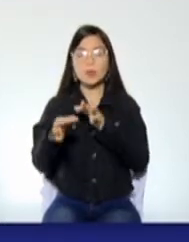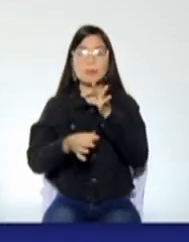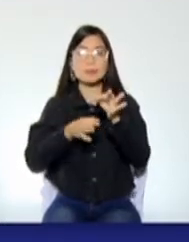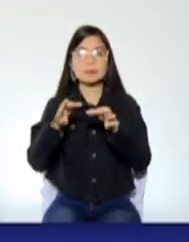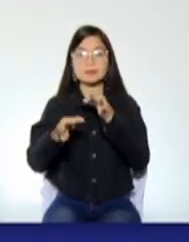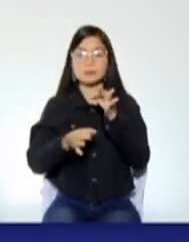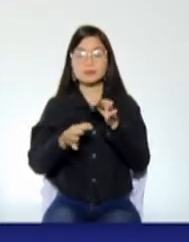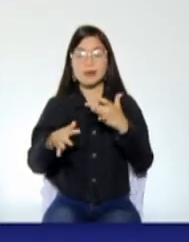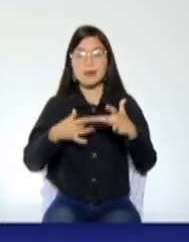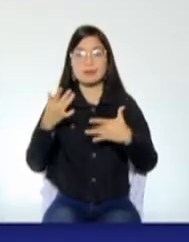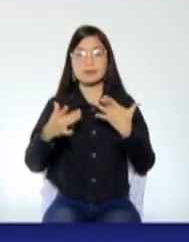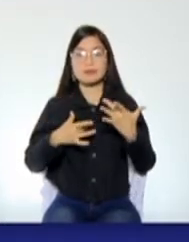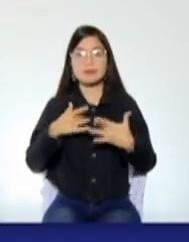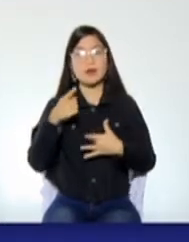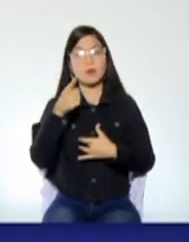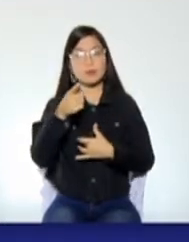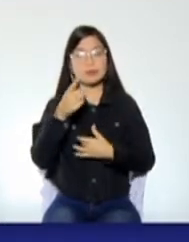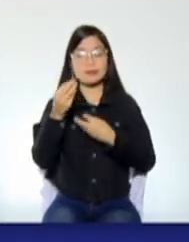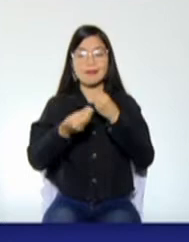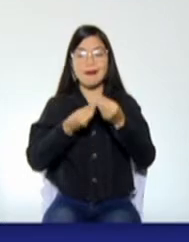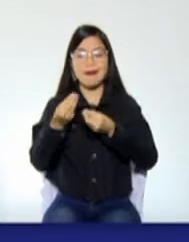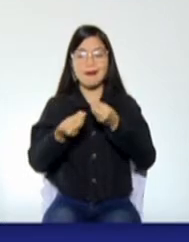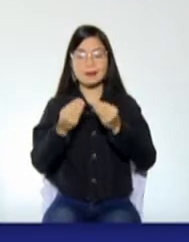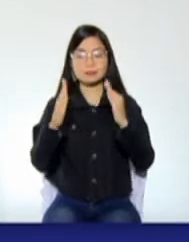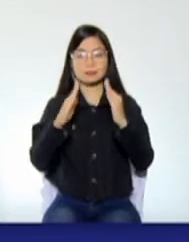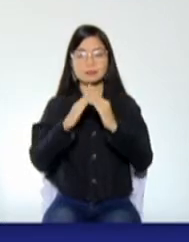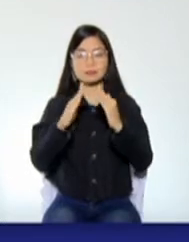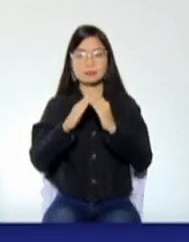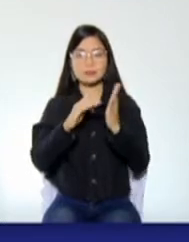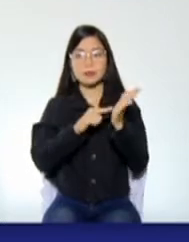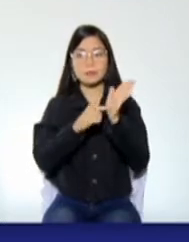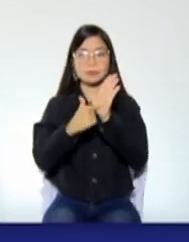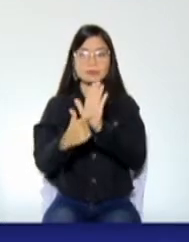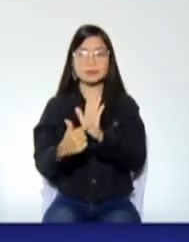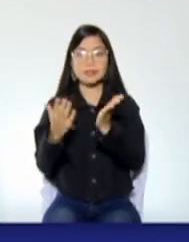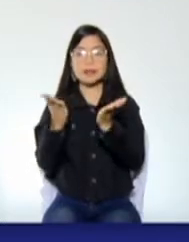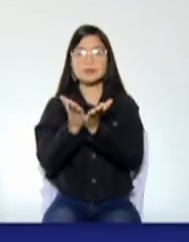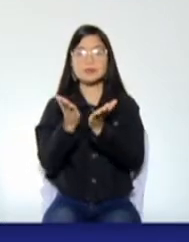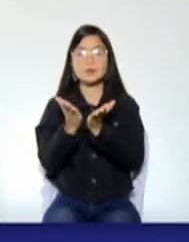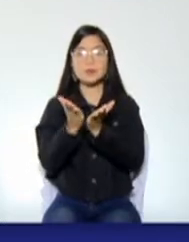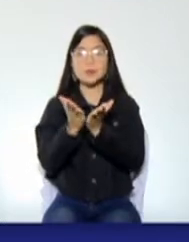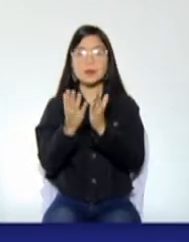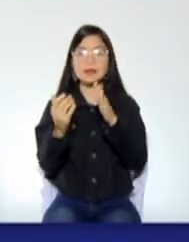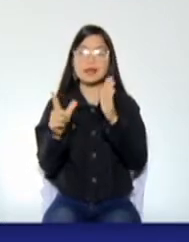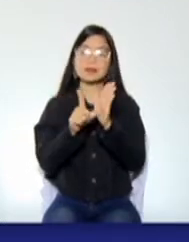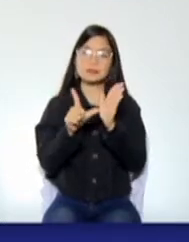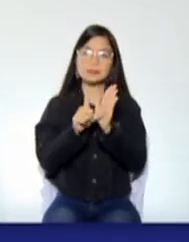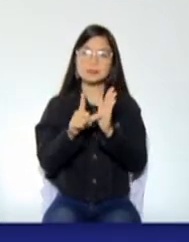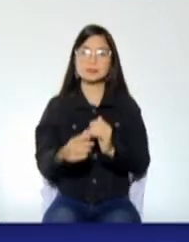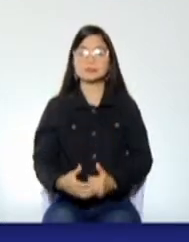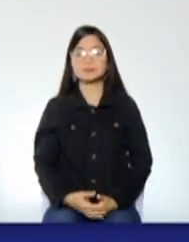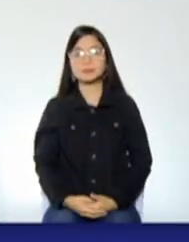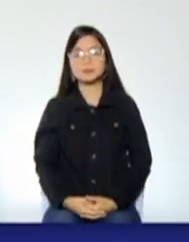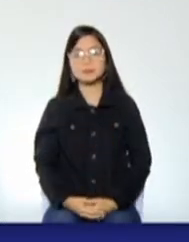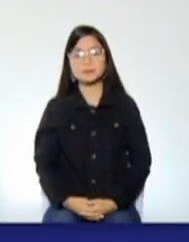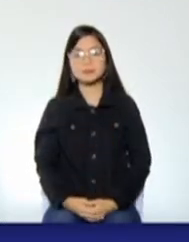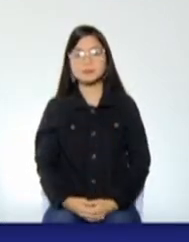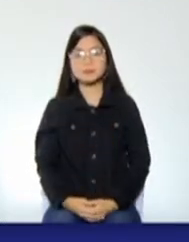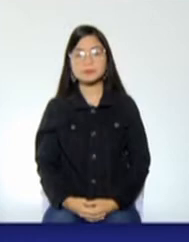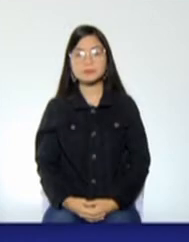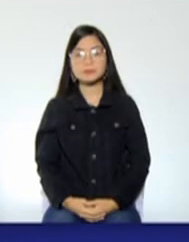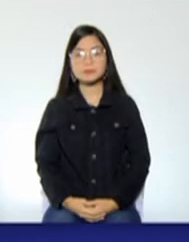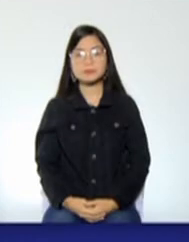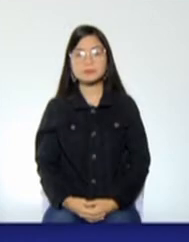que deben ustedes hacer para presentarla en sus instituciones.